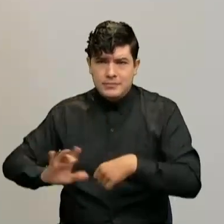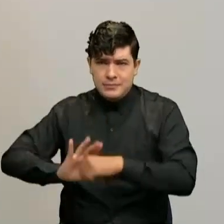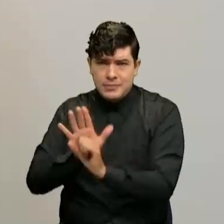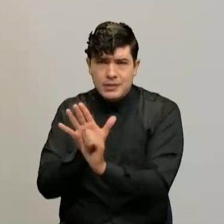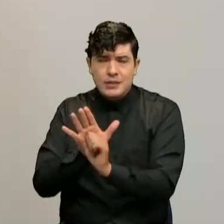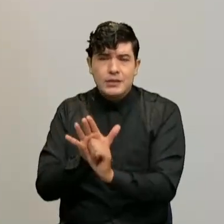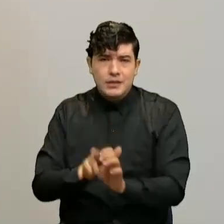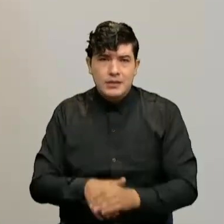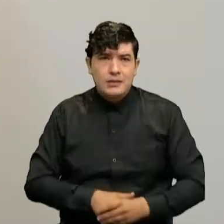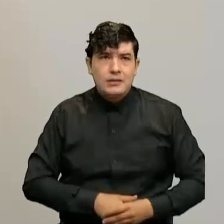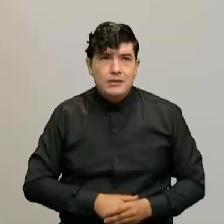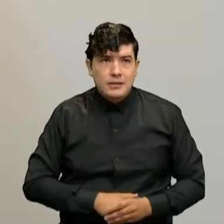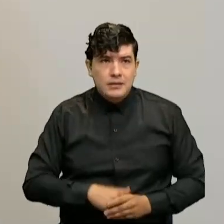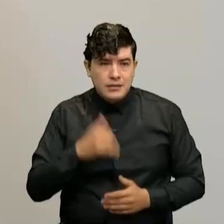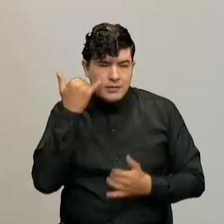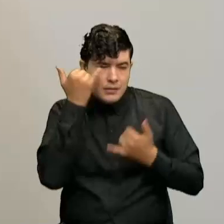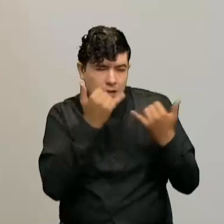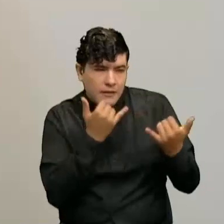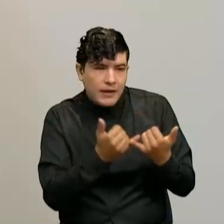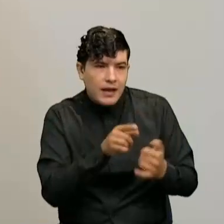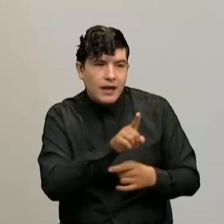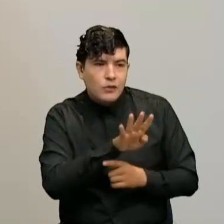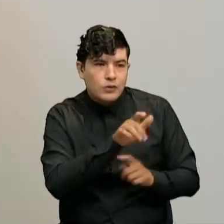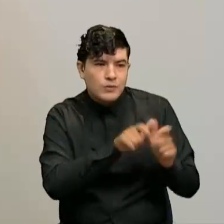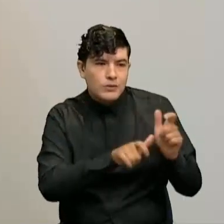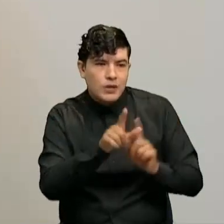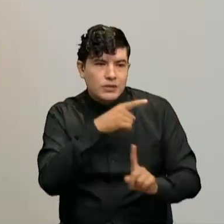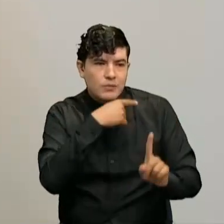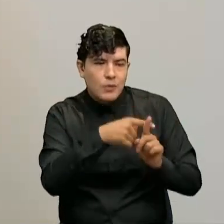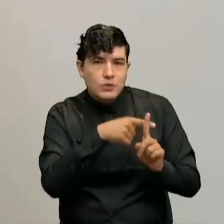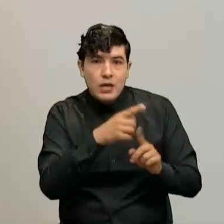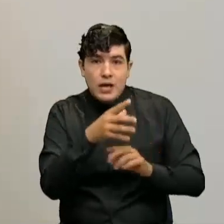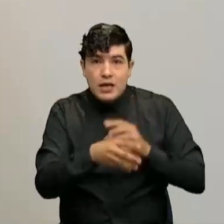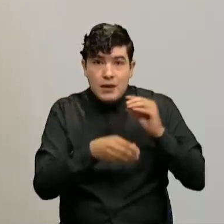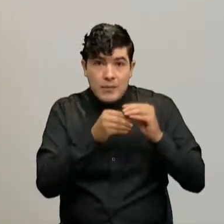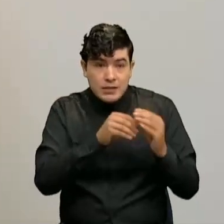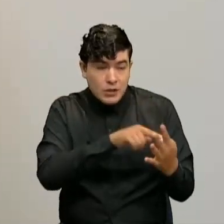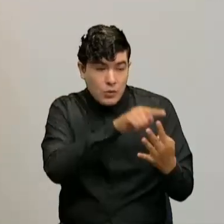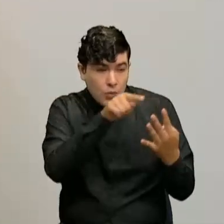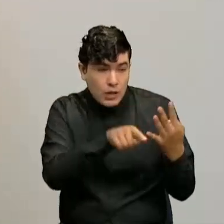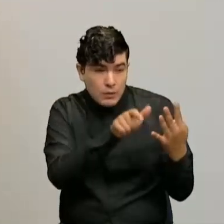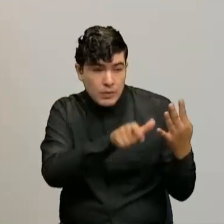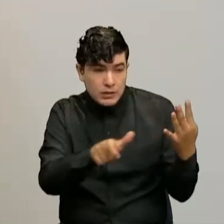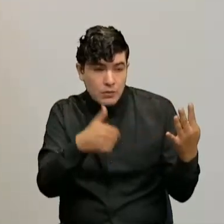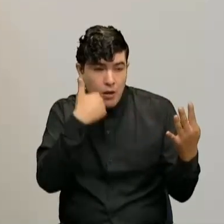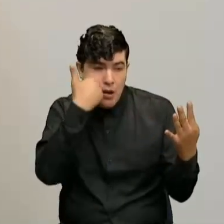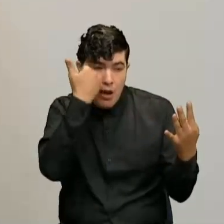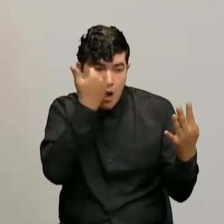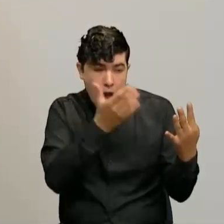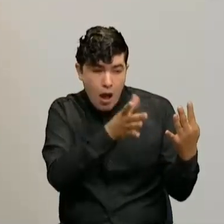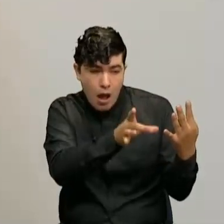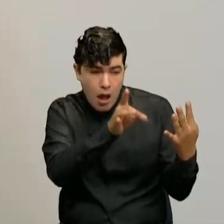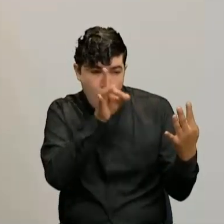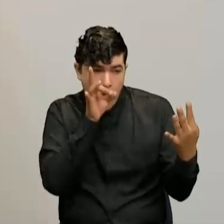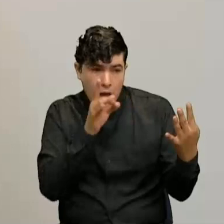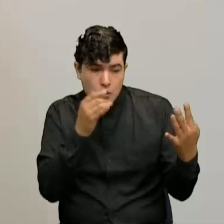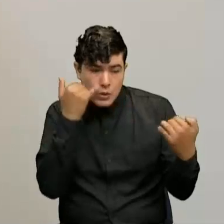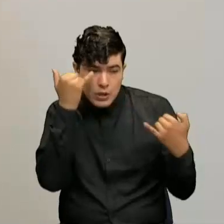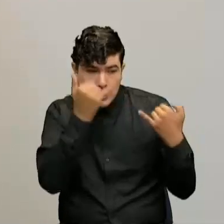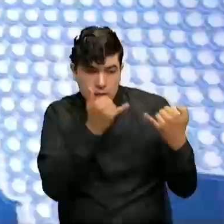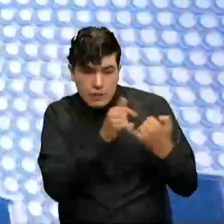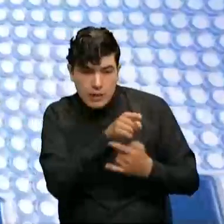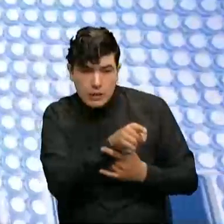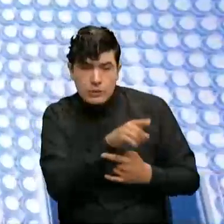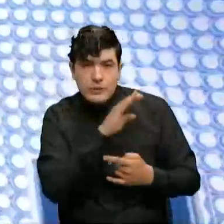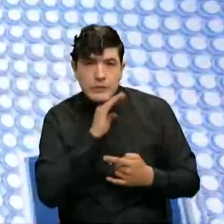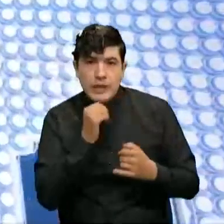positivos y se priorizaron 4 pacientes, adultos mayores, con cuadros bastante